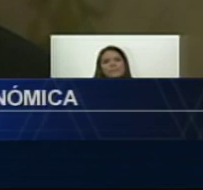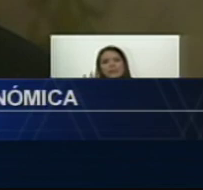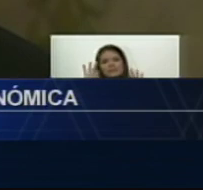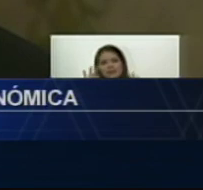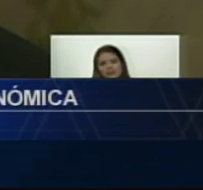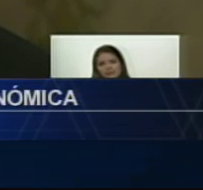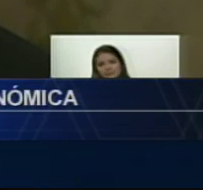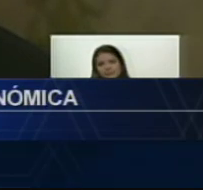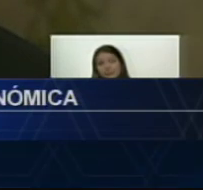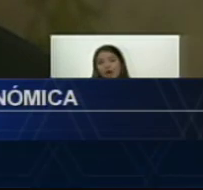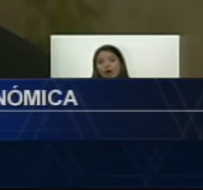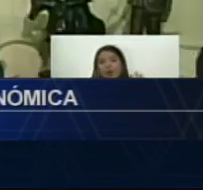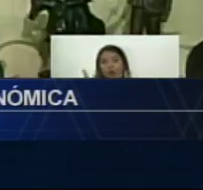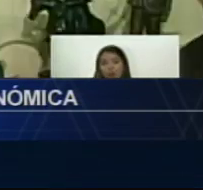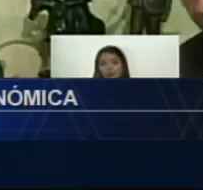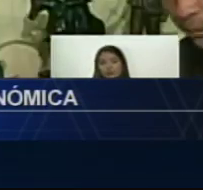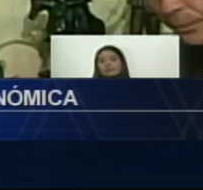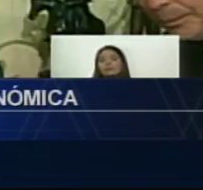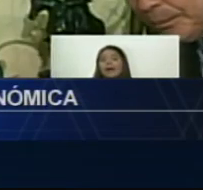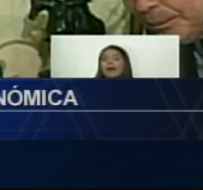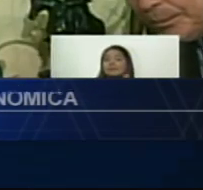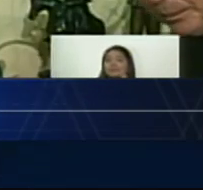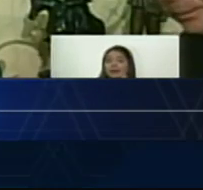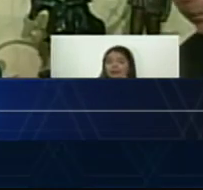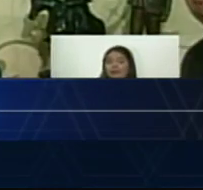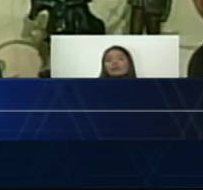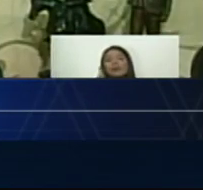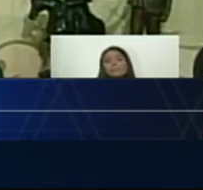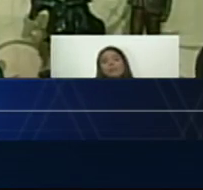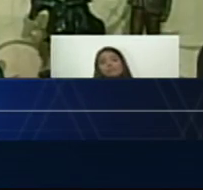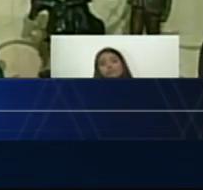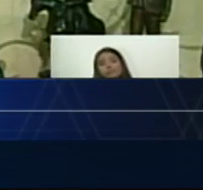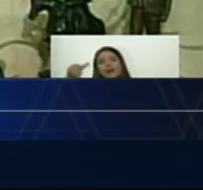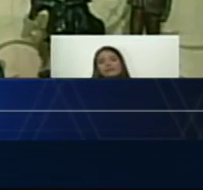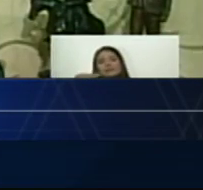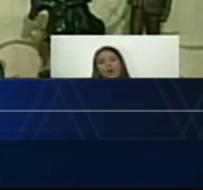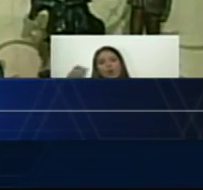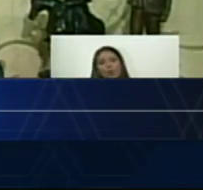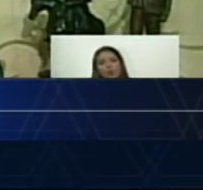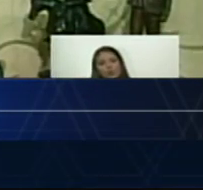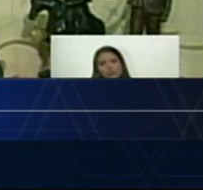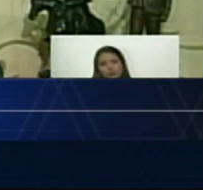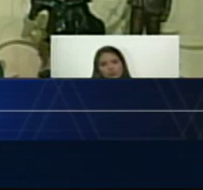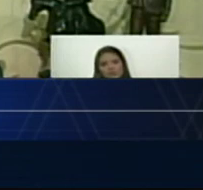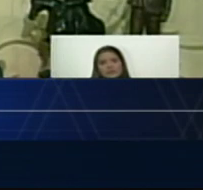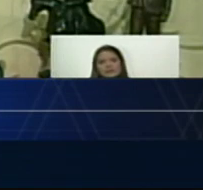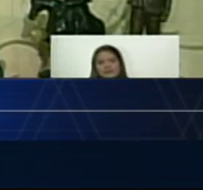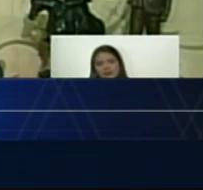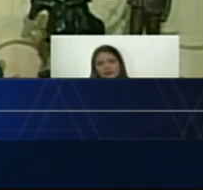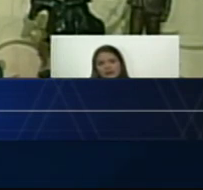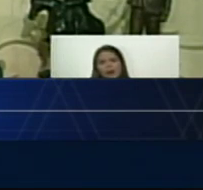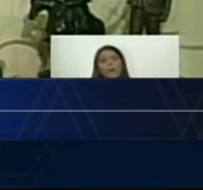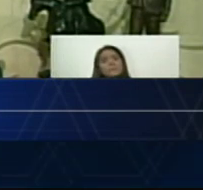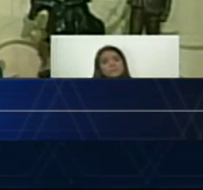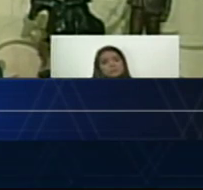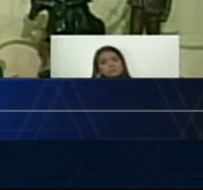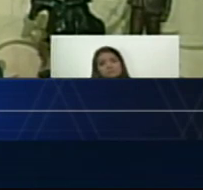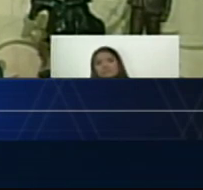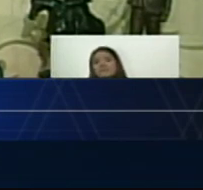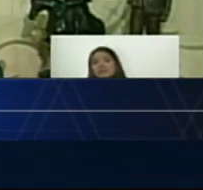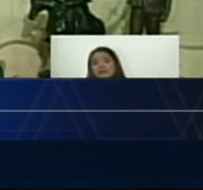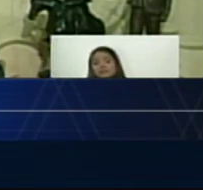Artículo 8. Este decreto se remitirá a la Sala Constitucional del Tribunal Supremo de Justicia a los fines de que se pronuncie sobre